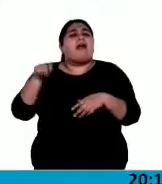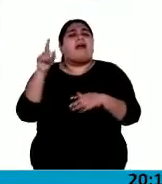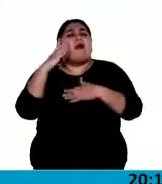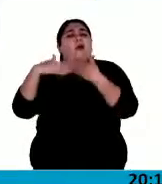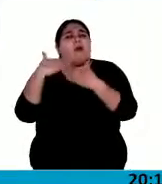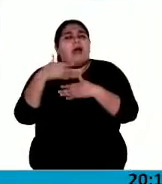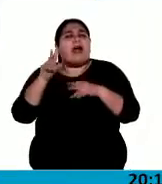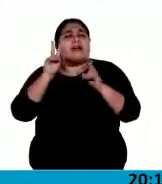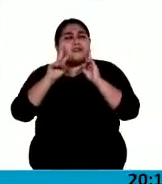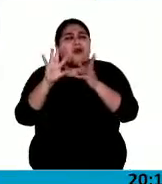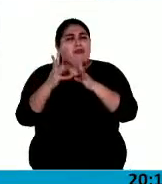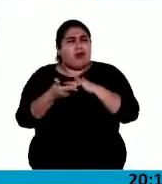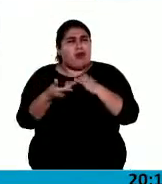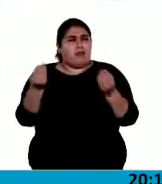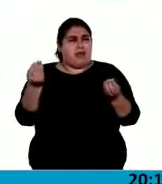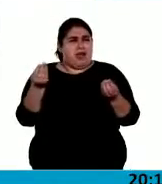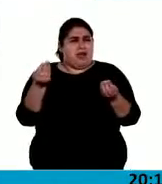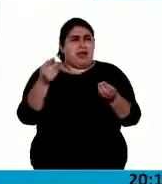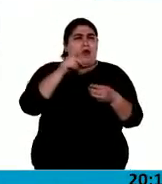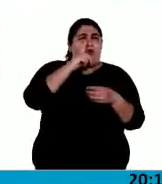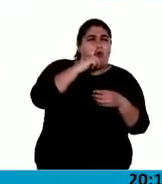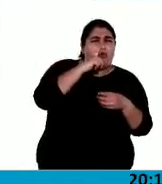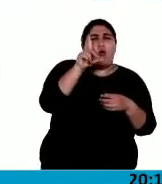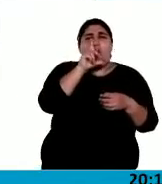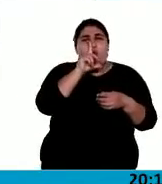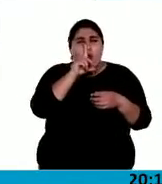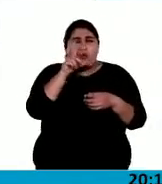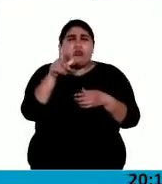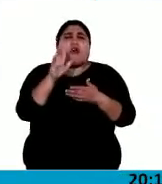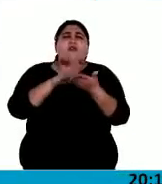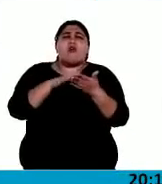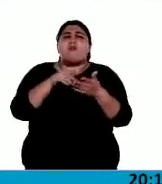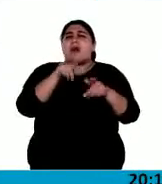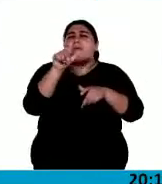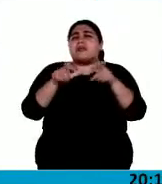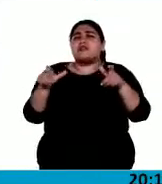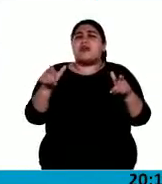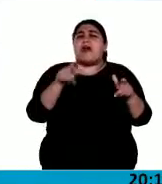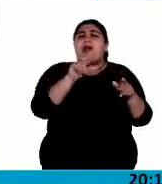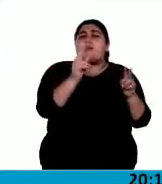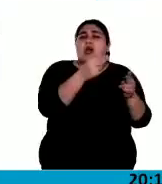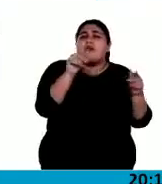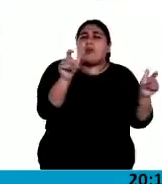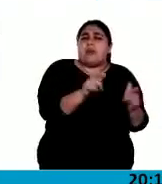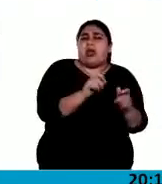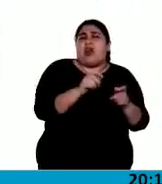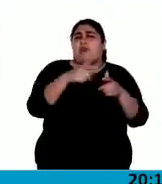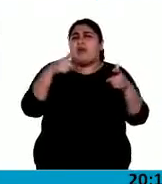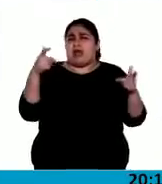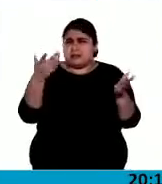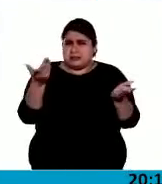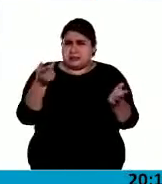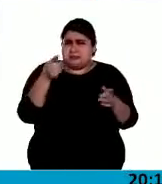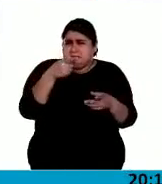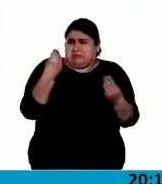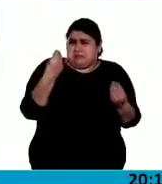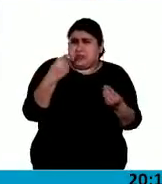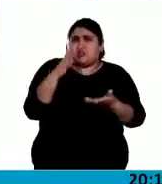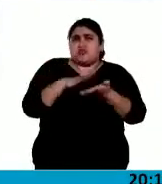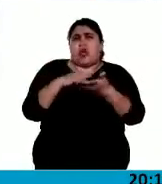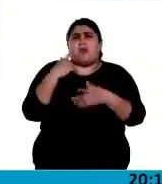de junio, entre junio y julio, hubo 2.000 muertos menos que los cargados. Él en ese tuit sobre Djokovic hablaba de la